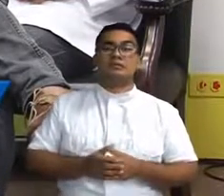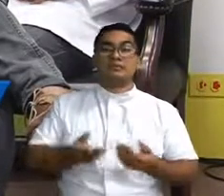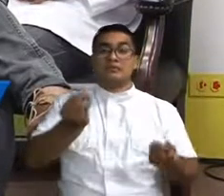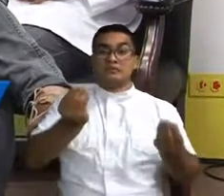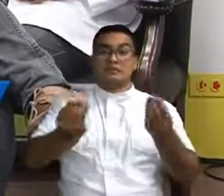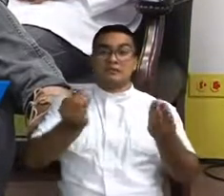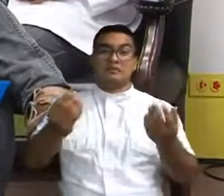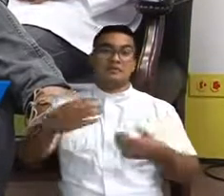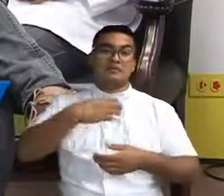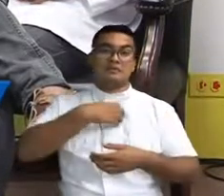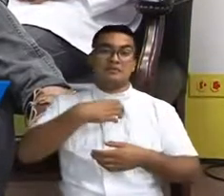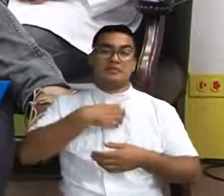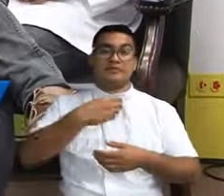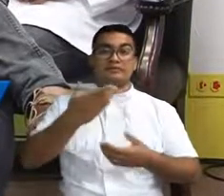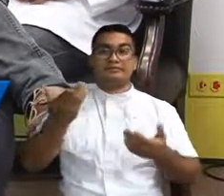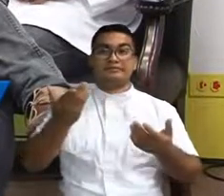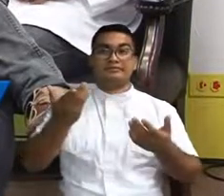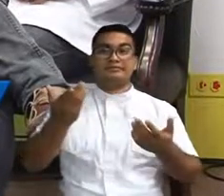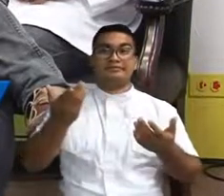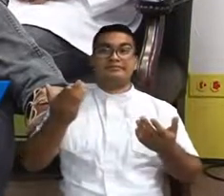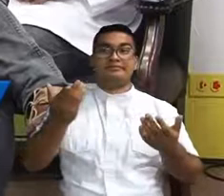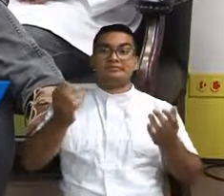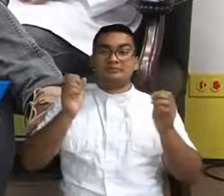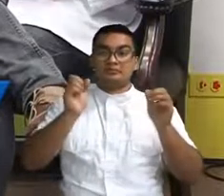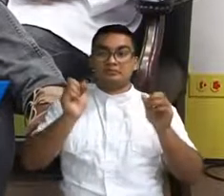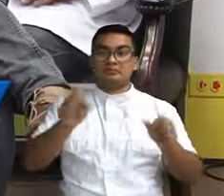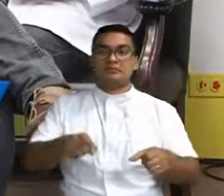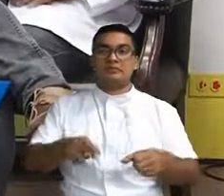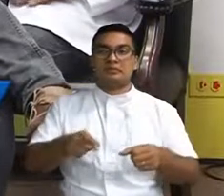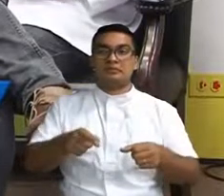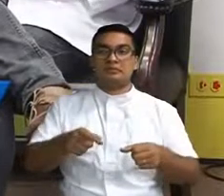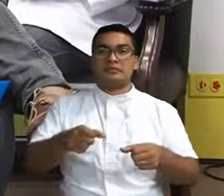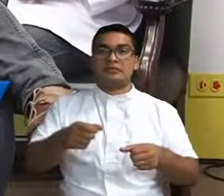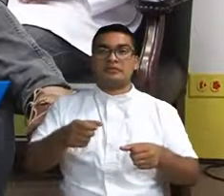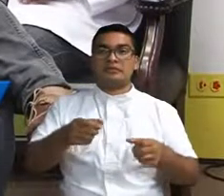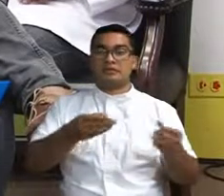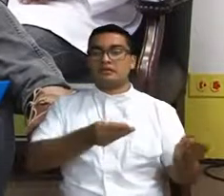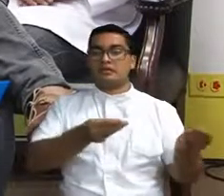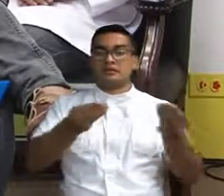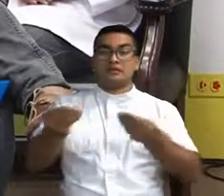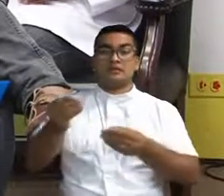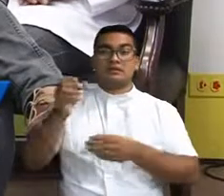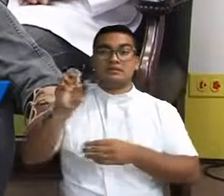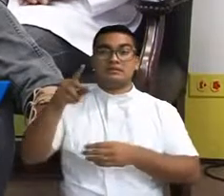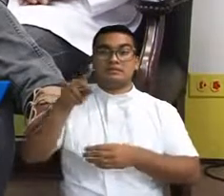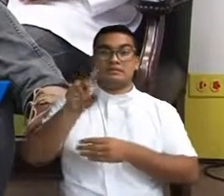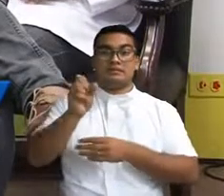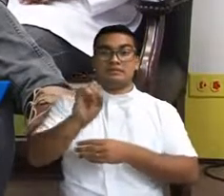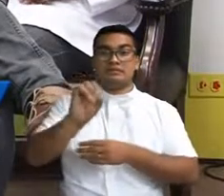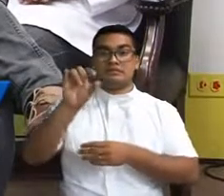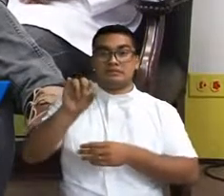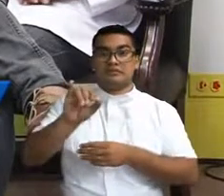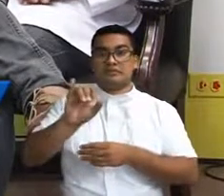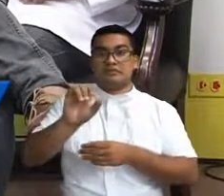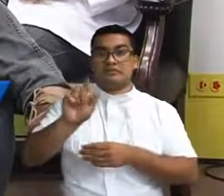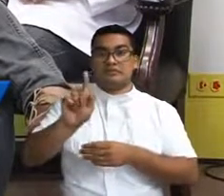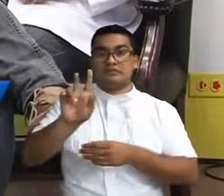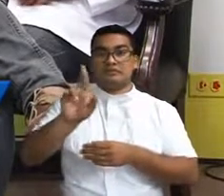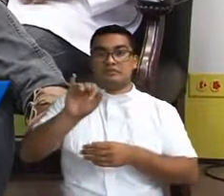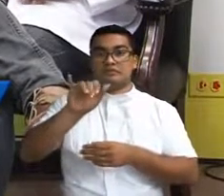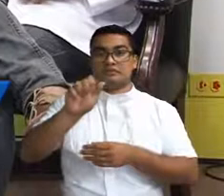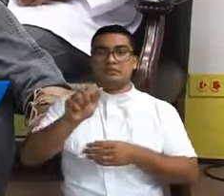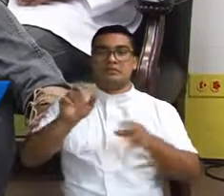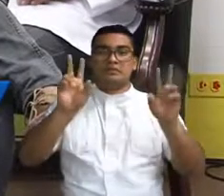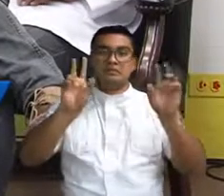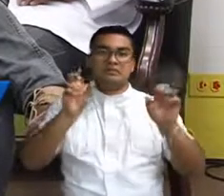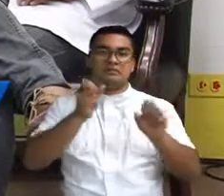el trastorno se esté mostrando, es que nosotros mandamos a la referencia a psiquiatría. Dentro del aspecto psiquiátrico ya se trabaja